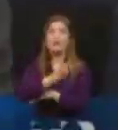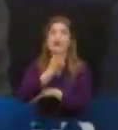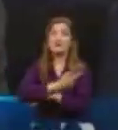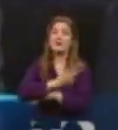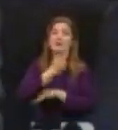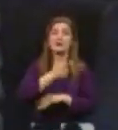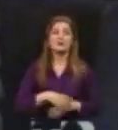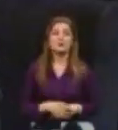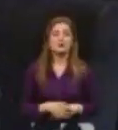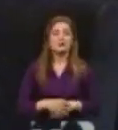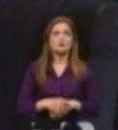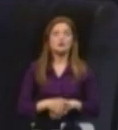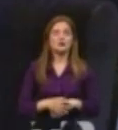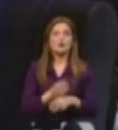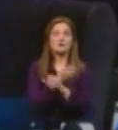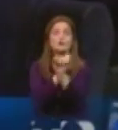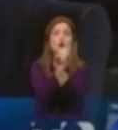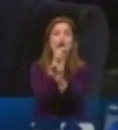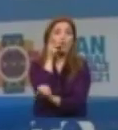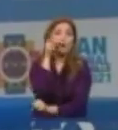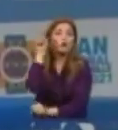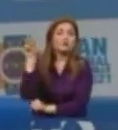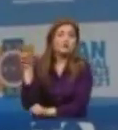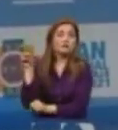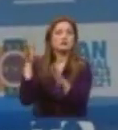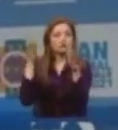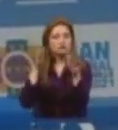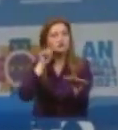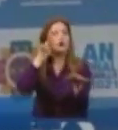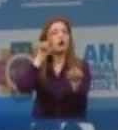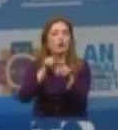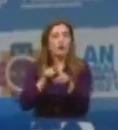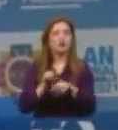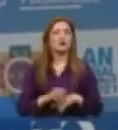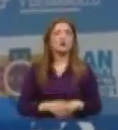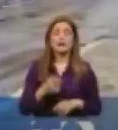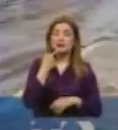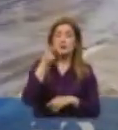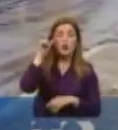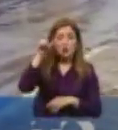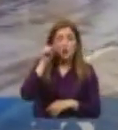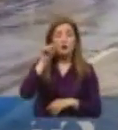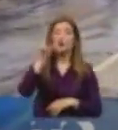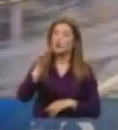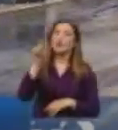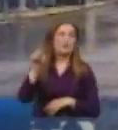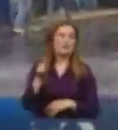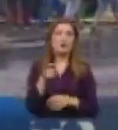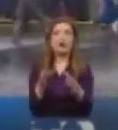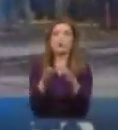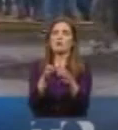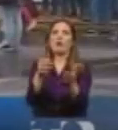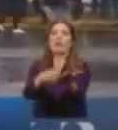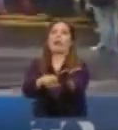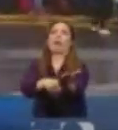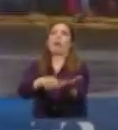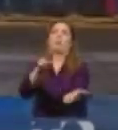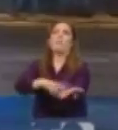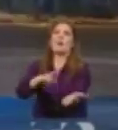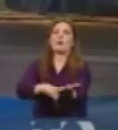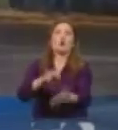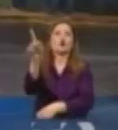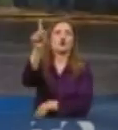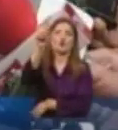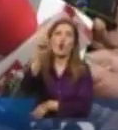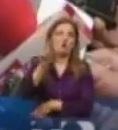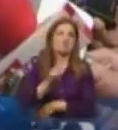diariamente. Algo en lo que concuerda el defensor público Ernesto Pazmiño, quien insiste que el gobierno no debería pedir ningún tipo de validación a la cédula